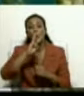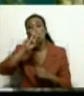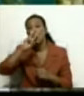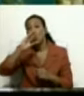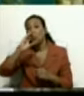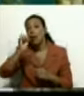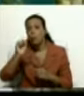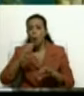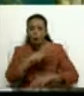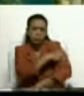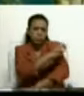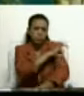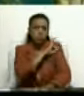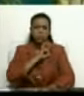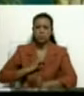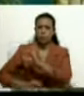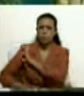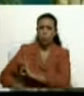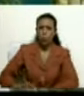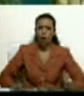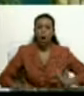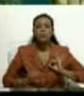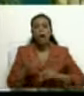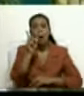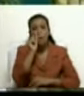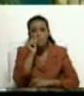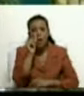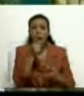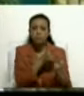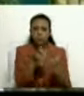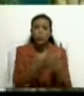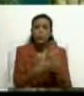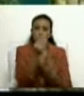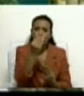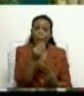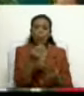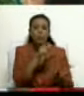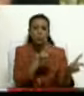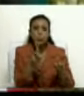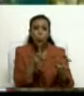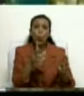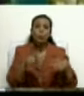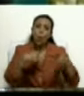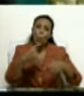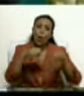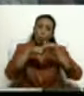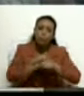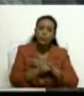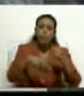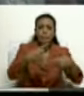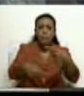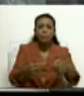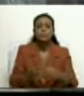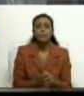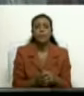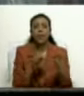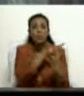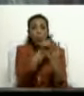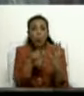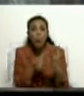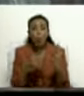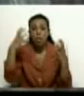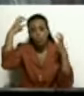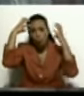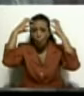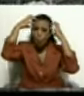hembra, trajimos un cunaguaro macho, ya a su vez ya tenemos dos crías que han nacido aquí en el zoológico. Tenemos cuatro osos